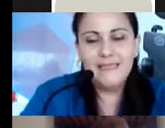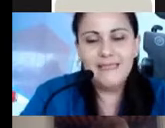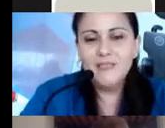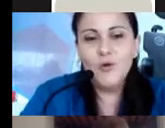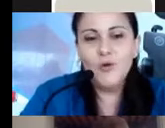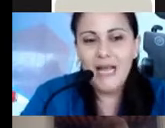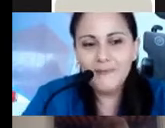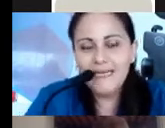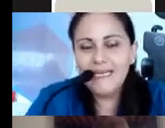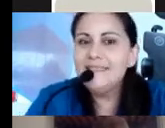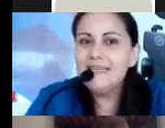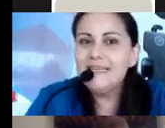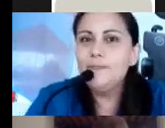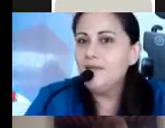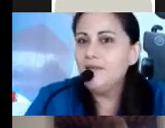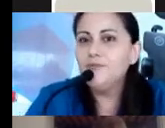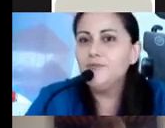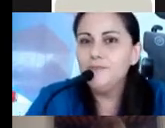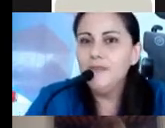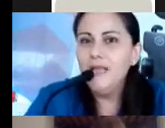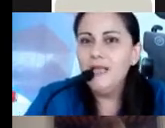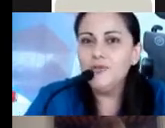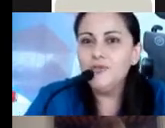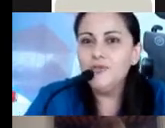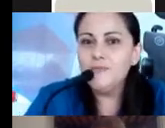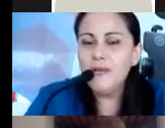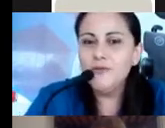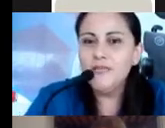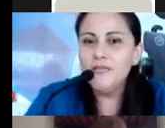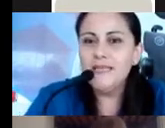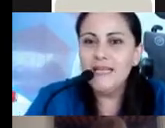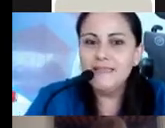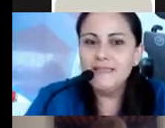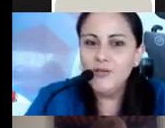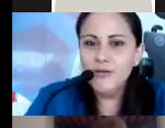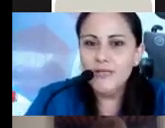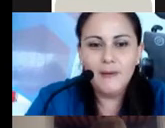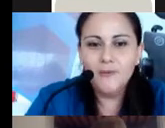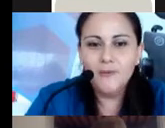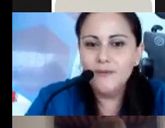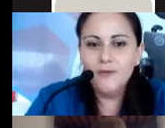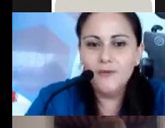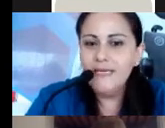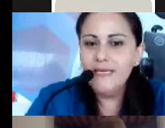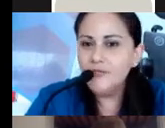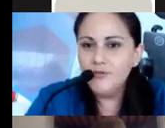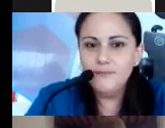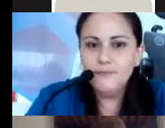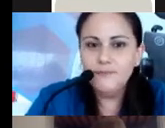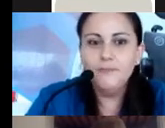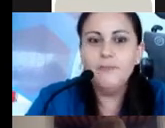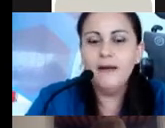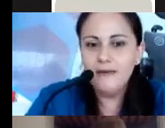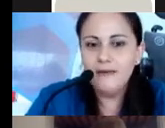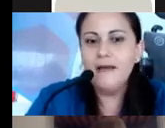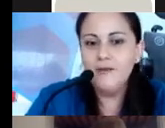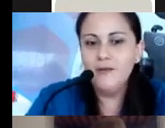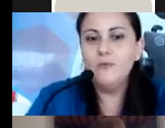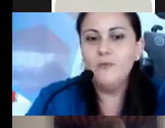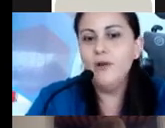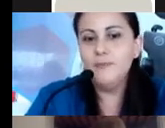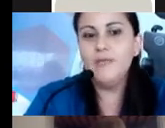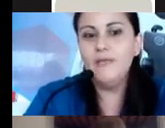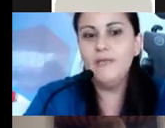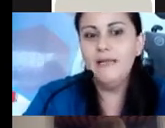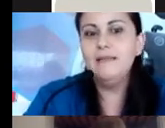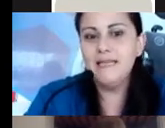nuestros pacientes colapsan en 3 planos. Los 3 planos es en el anterior, que vamos a ver una inclinación, va a haber